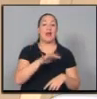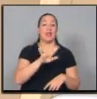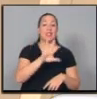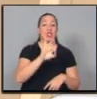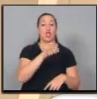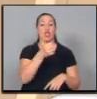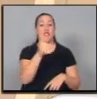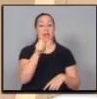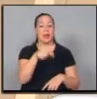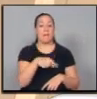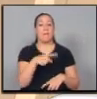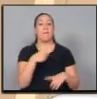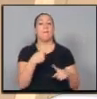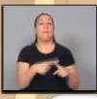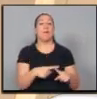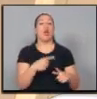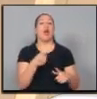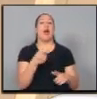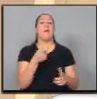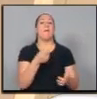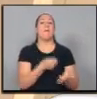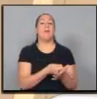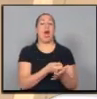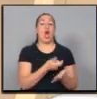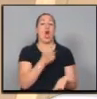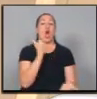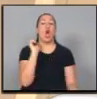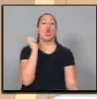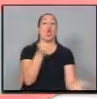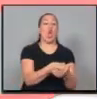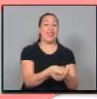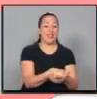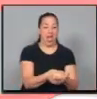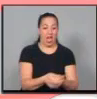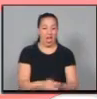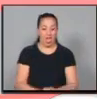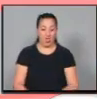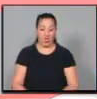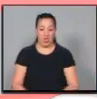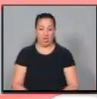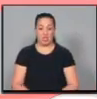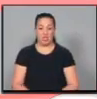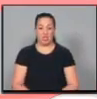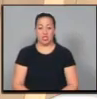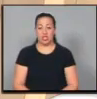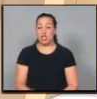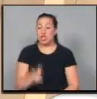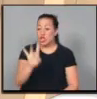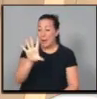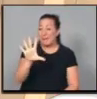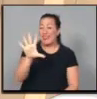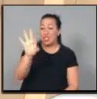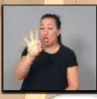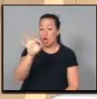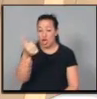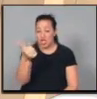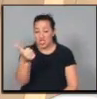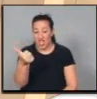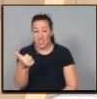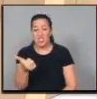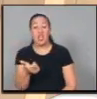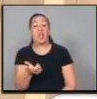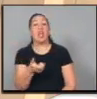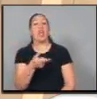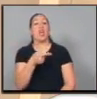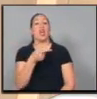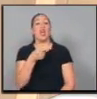un 6% por pago en efectivo, ¿no? O al contado, que al contado de sanción de hoy. ¿5 o 6? Sí, solamente. 5 o 6 y lo que se